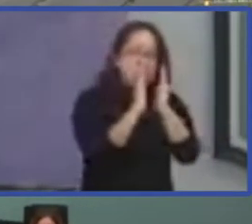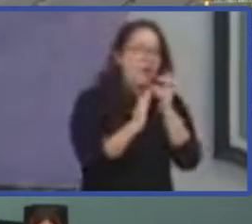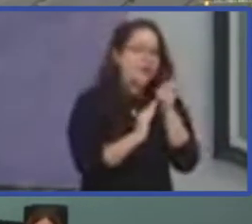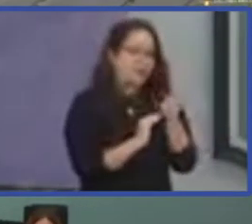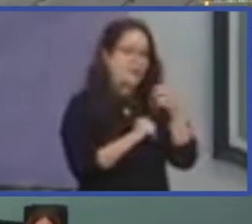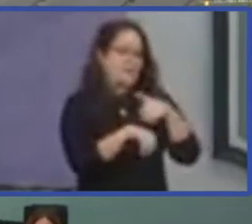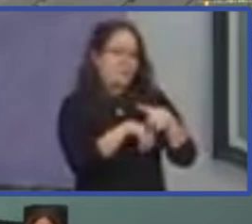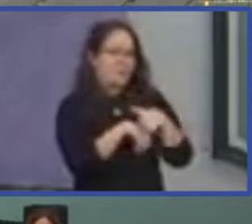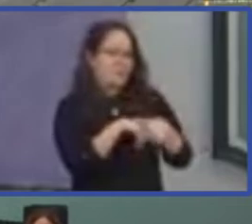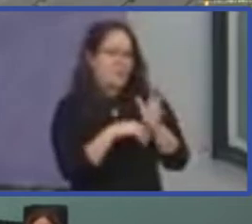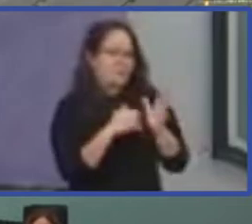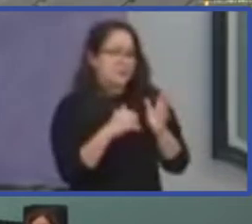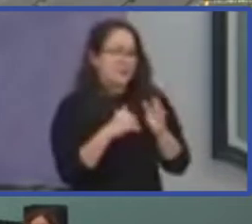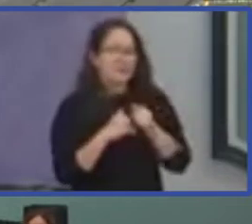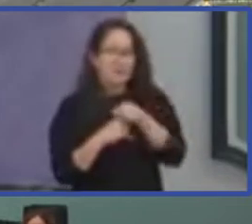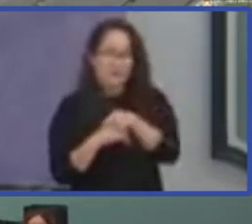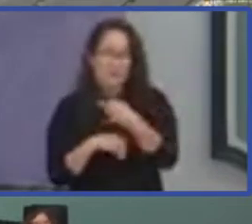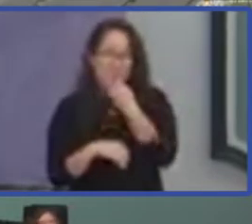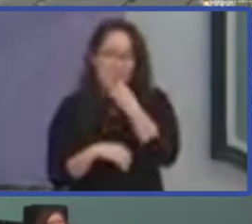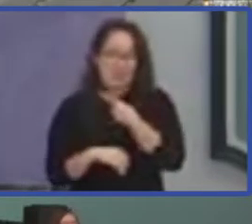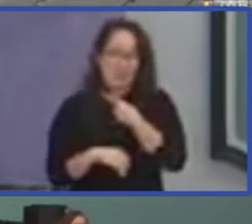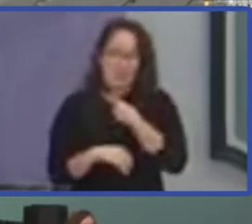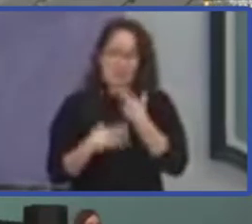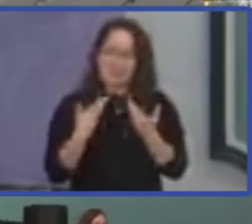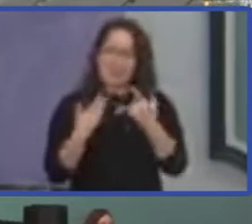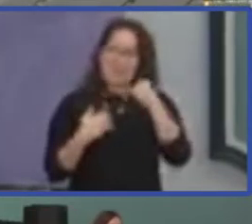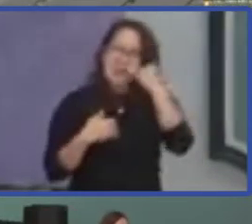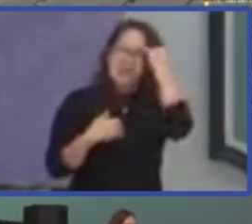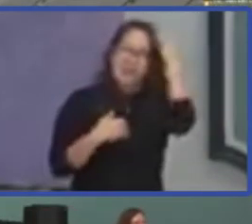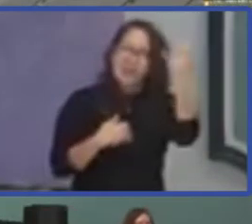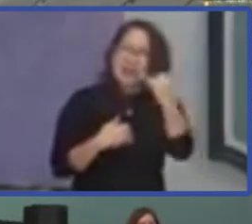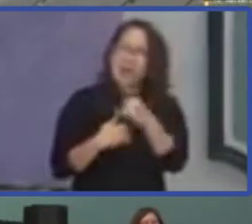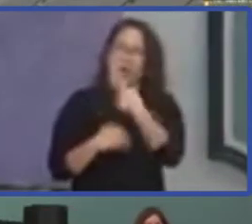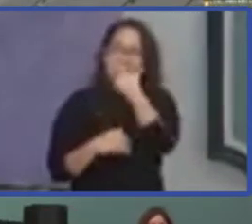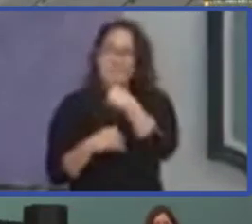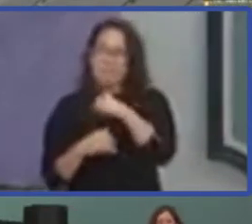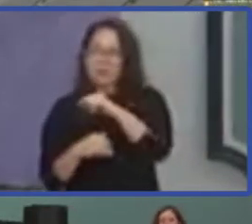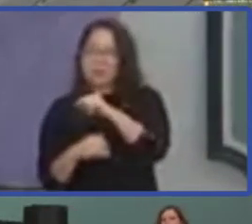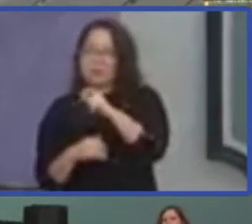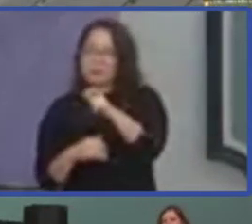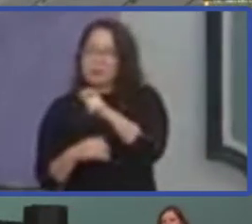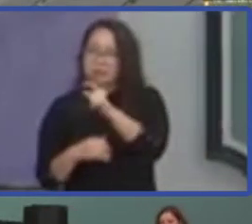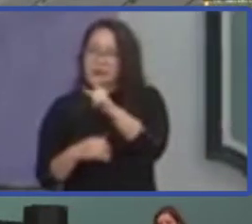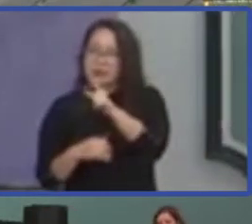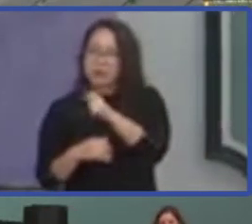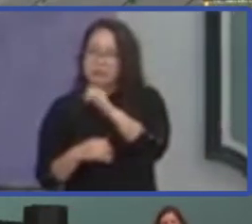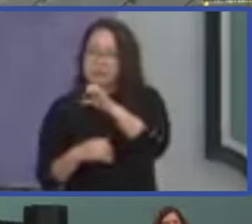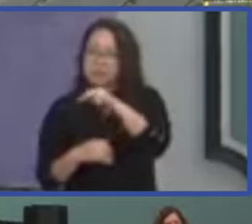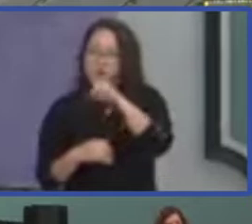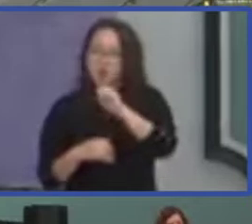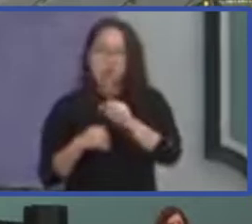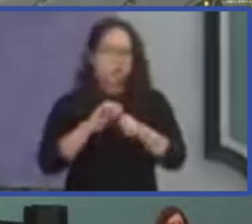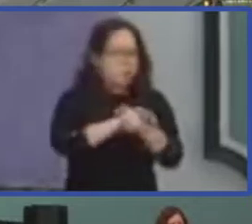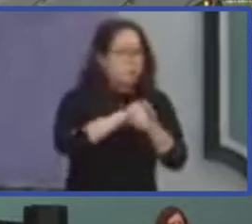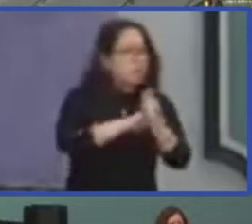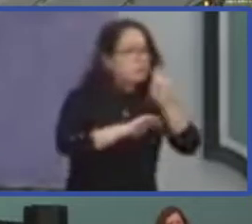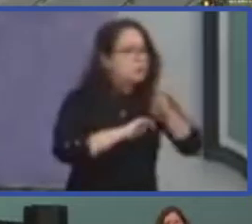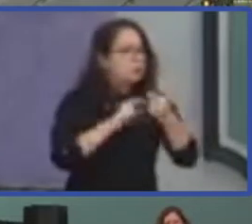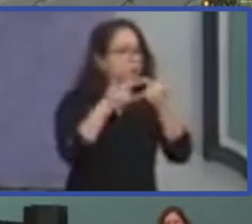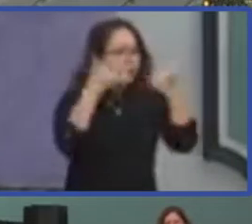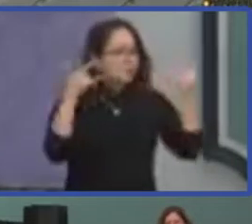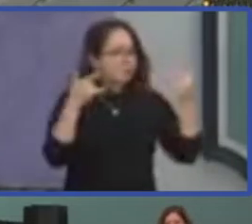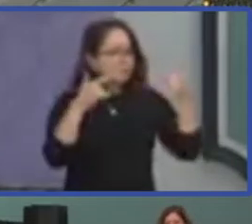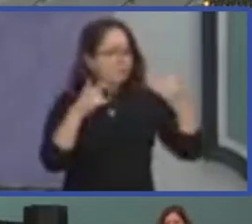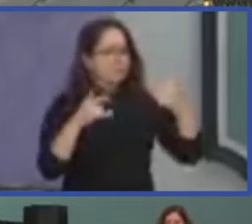tortuga que es la que tú dices ¿no? la paradoja de Zenón y la tortuga se refiere a esta historia estaba